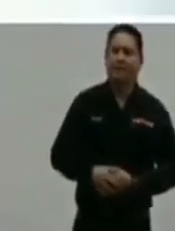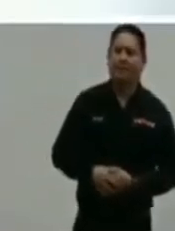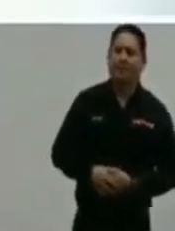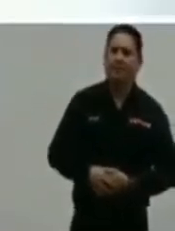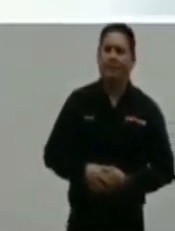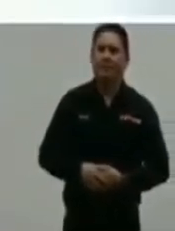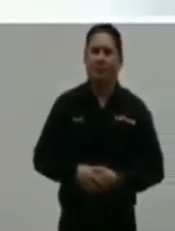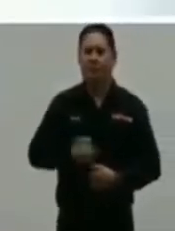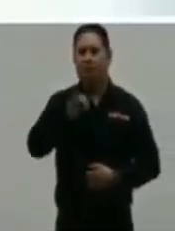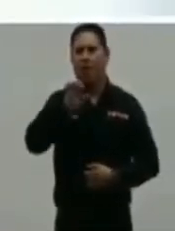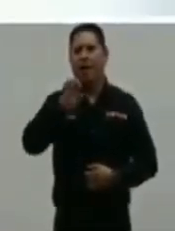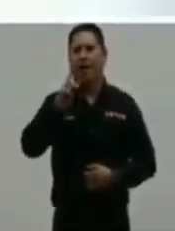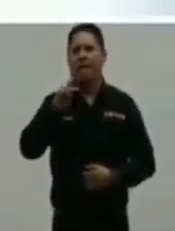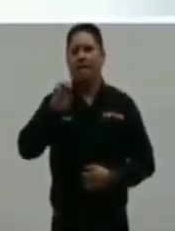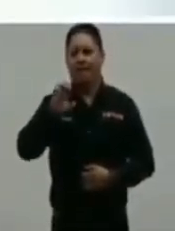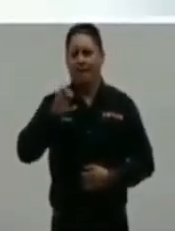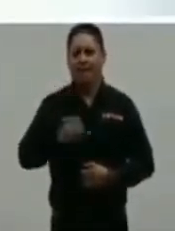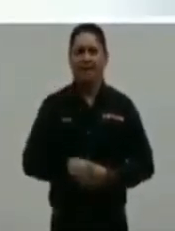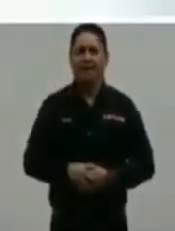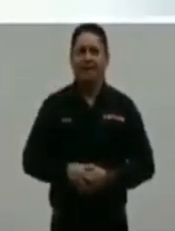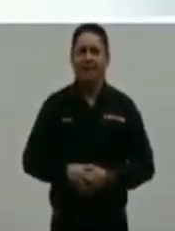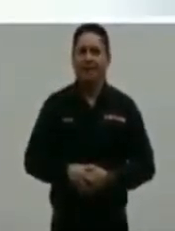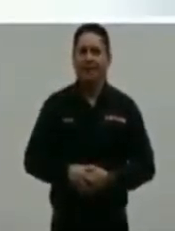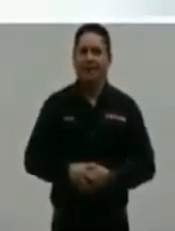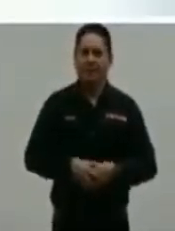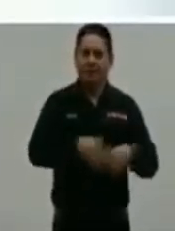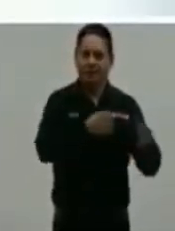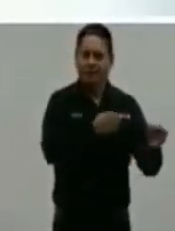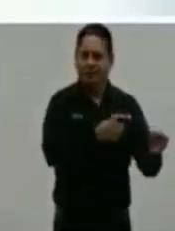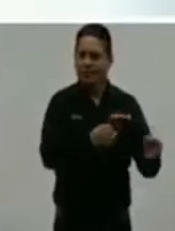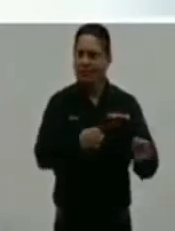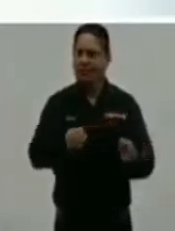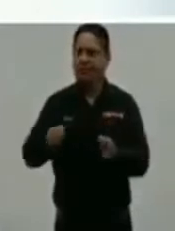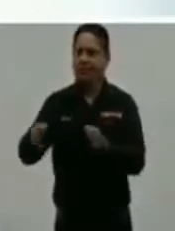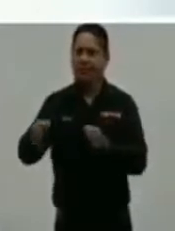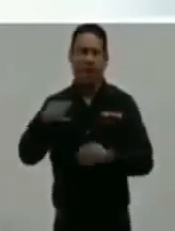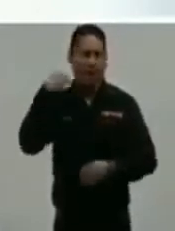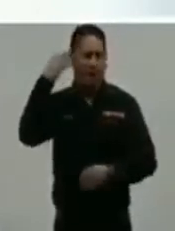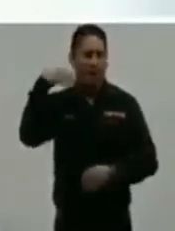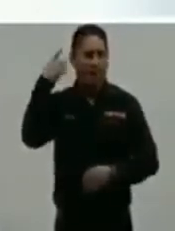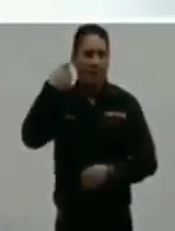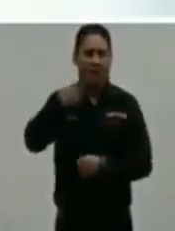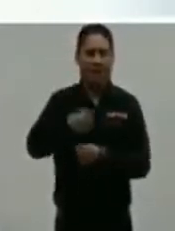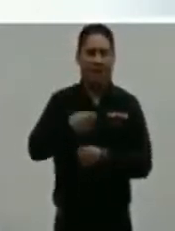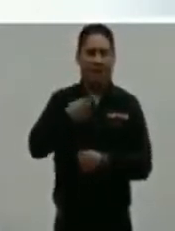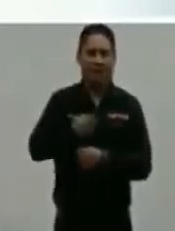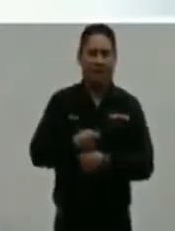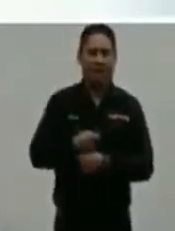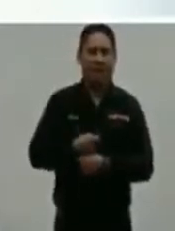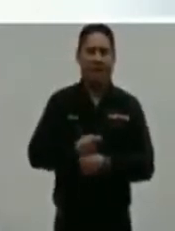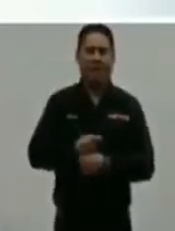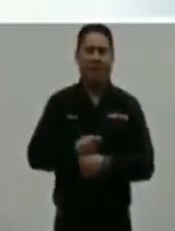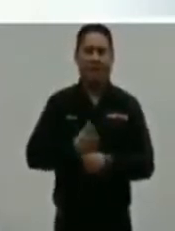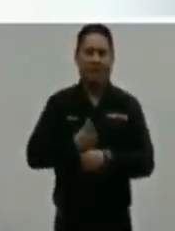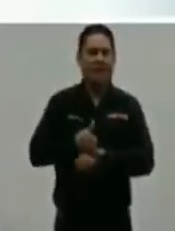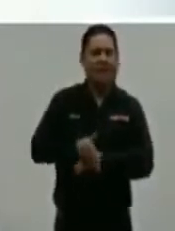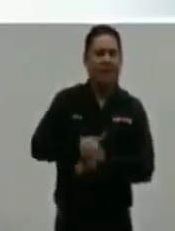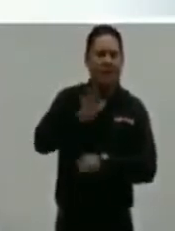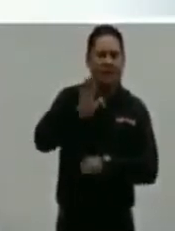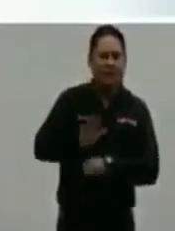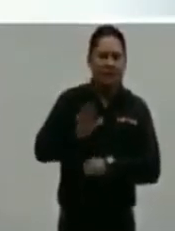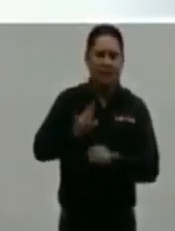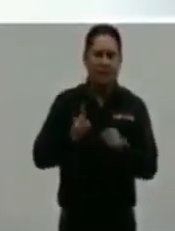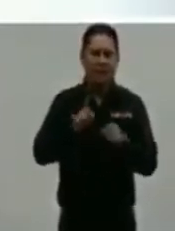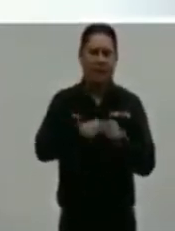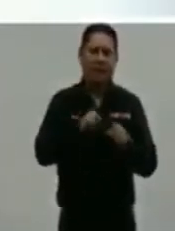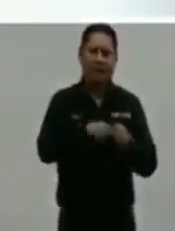o del IEPC, pero el hecho de aplazarlos al 1 de marzo nos limitaría mucho el derecho de